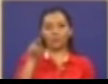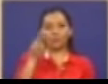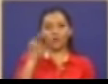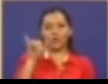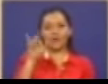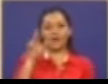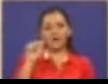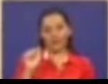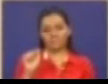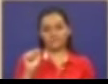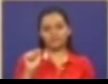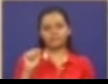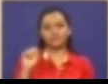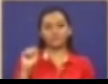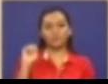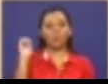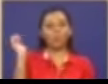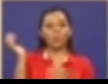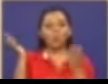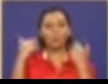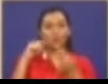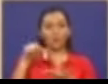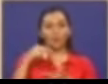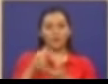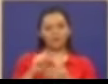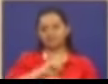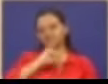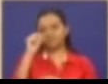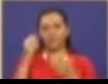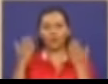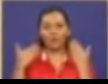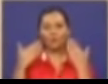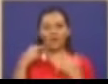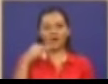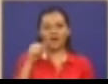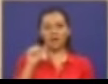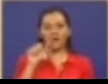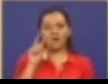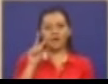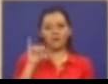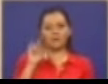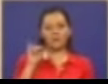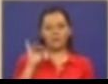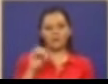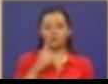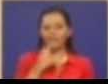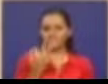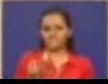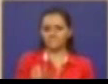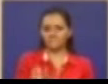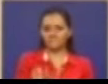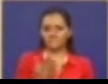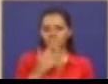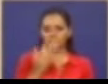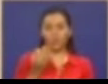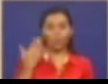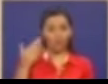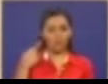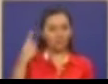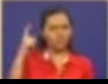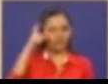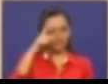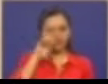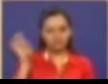participante Roger Moreira. Guayas ganó Guayaquil, restaurante Gavino. Uy, en Guayaquil debe haber sido dificilísimo porque hay